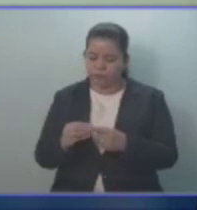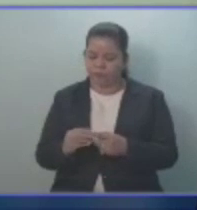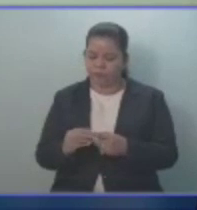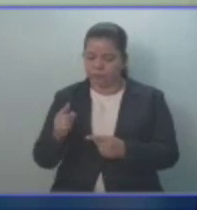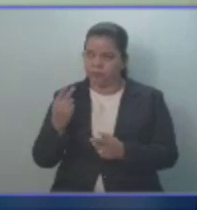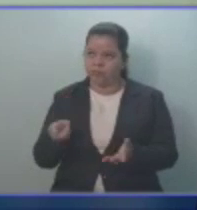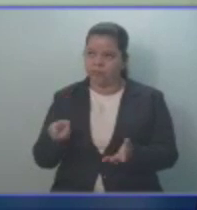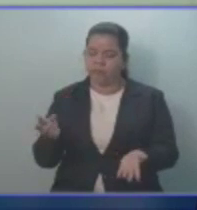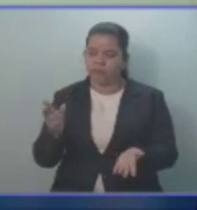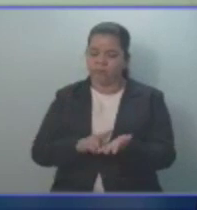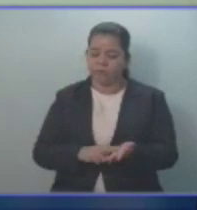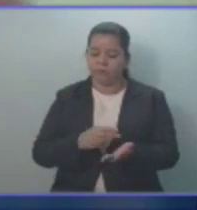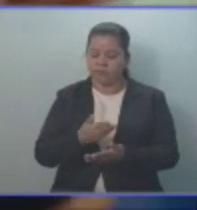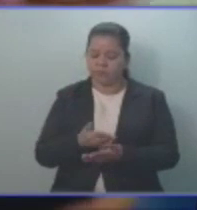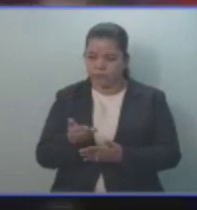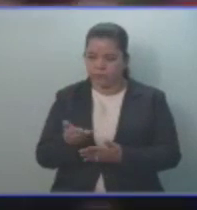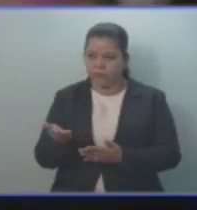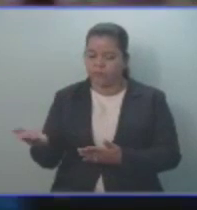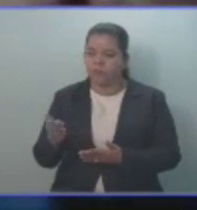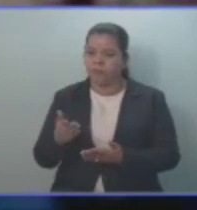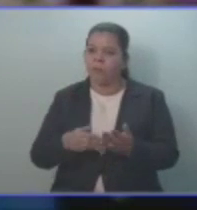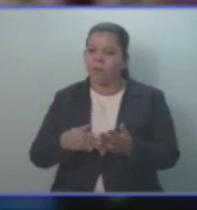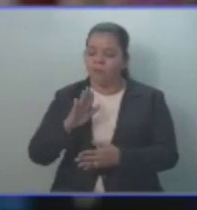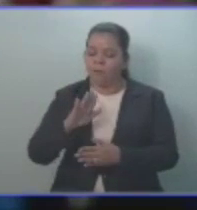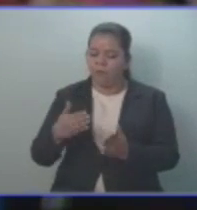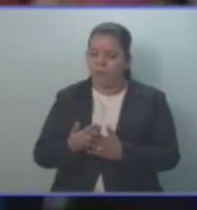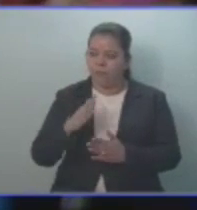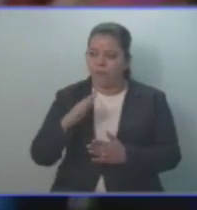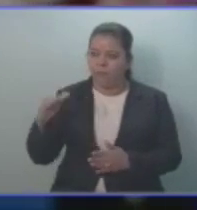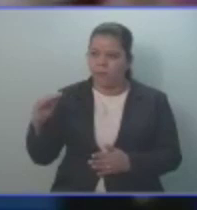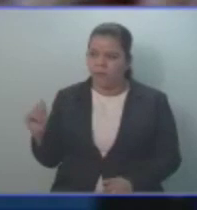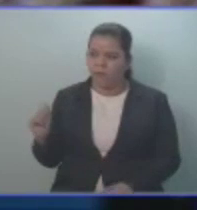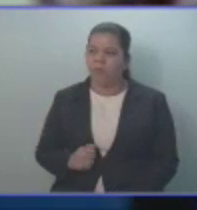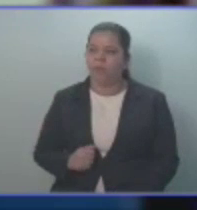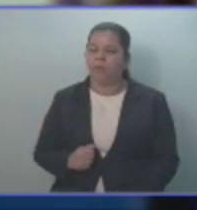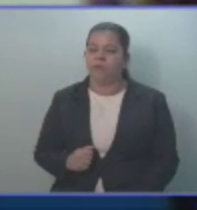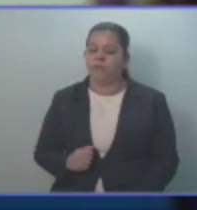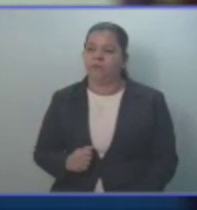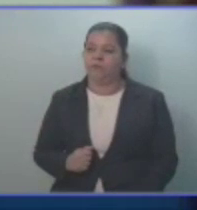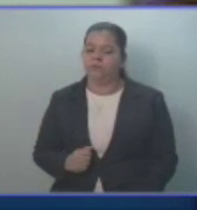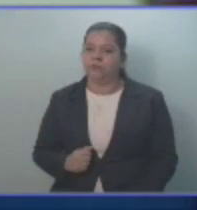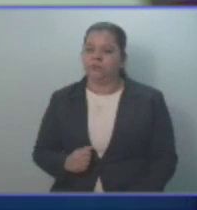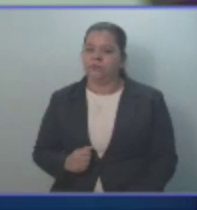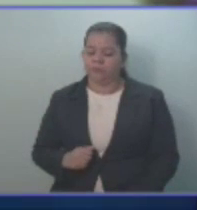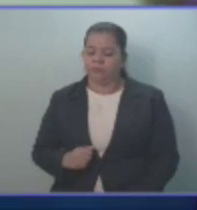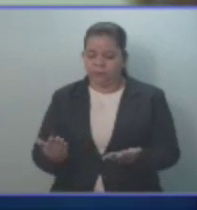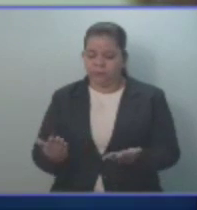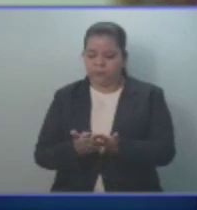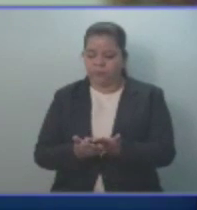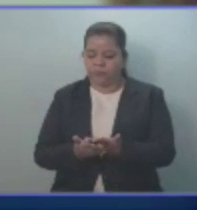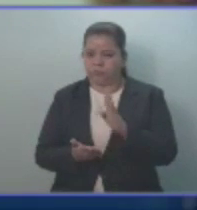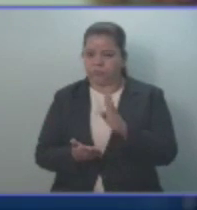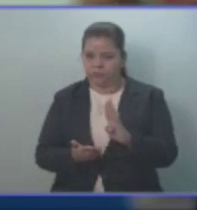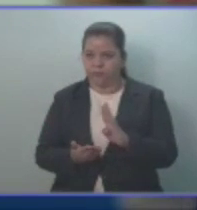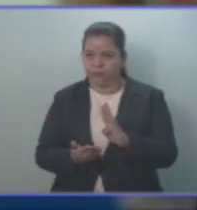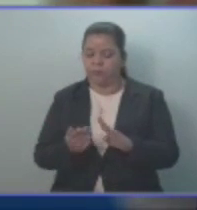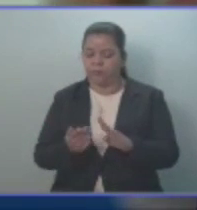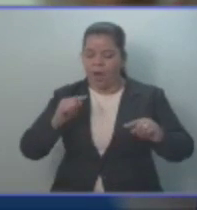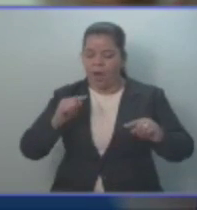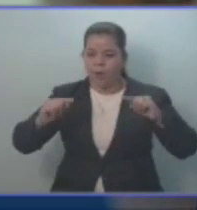primera matrícula de bienes en el territorio nacional. Anexo B.